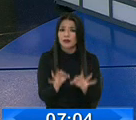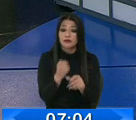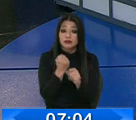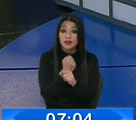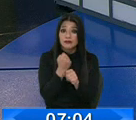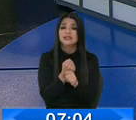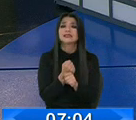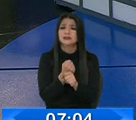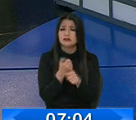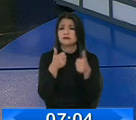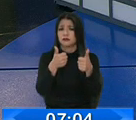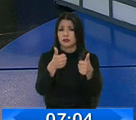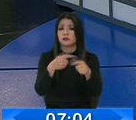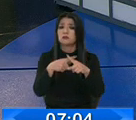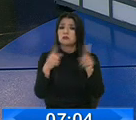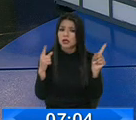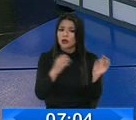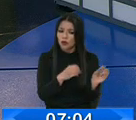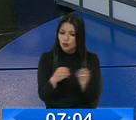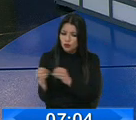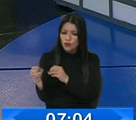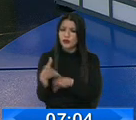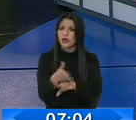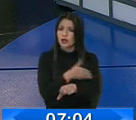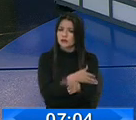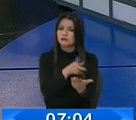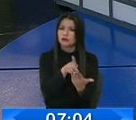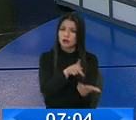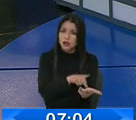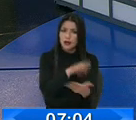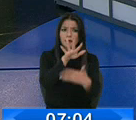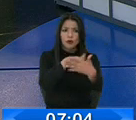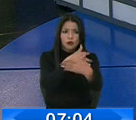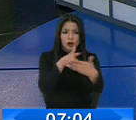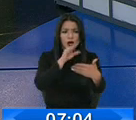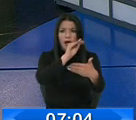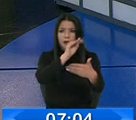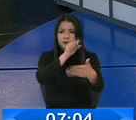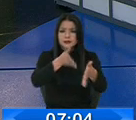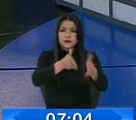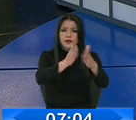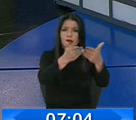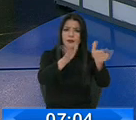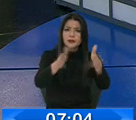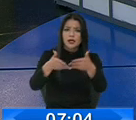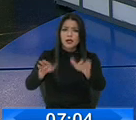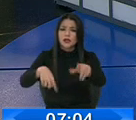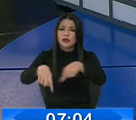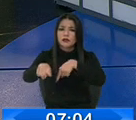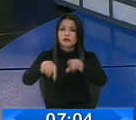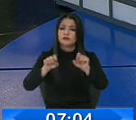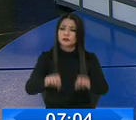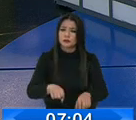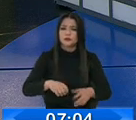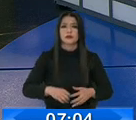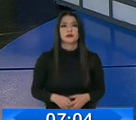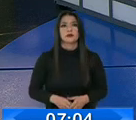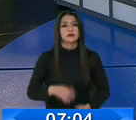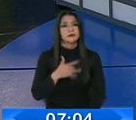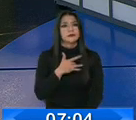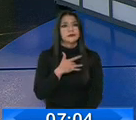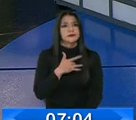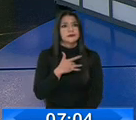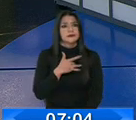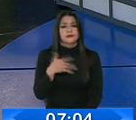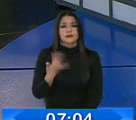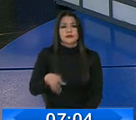sí, pero hay que hacerlos también de manera programada, hay que dejar vías alternas también, sectores en donde se pueda transitar. ¿Sabe qué me sentía? Como en